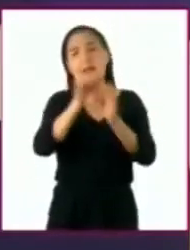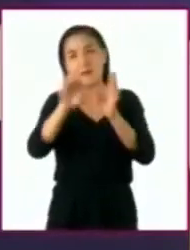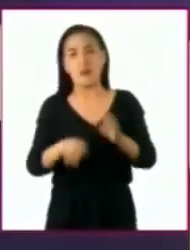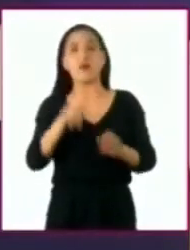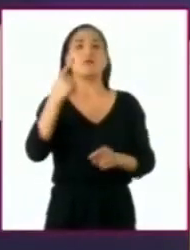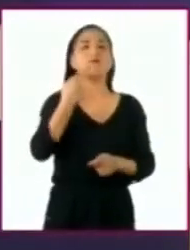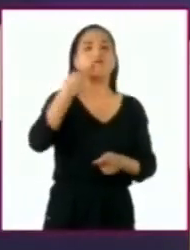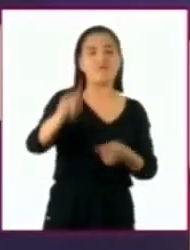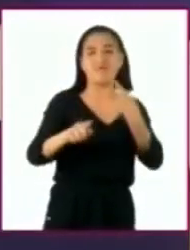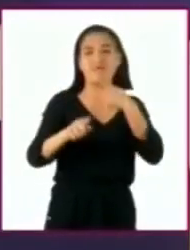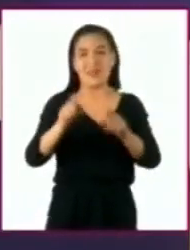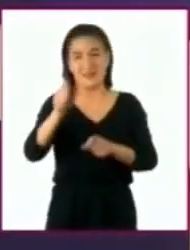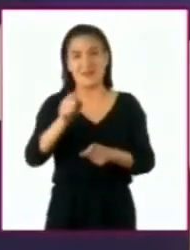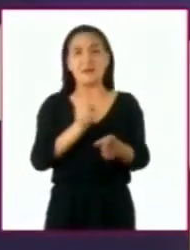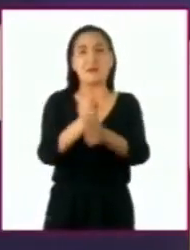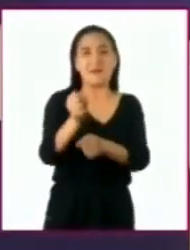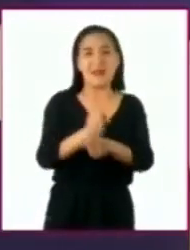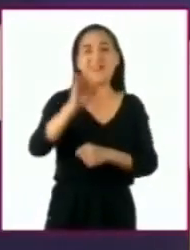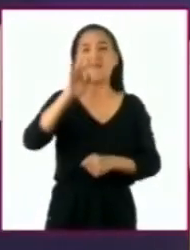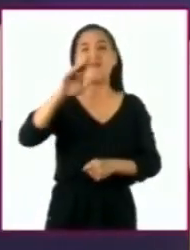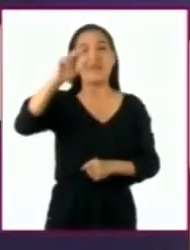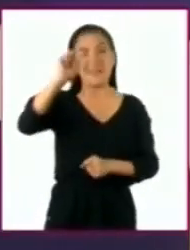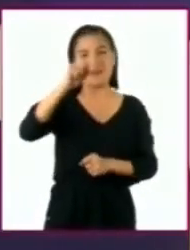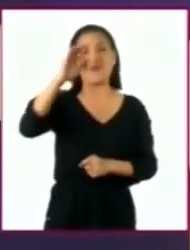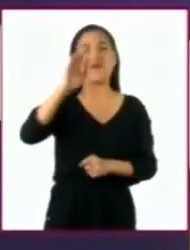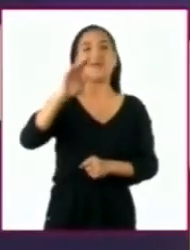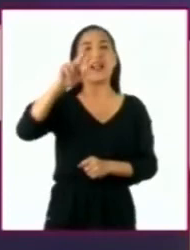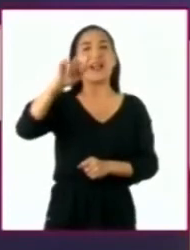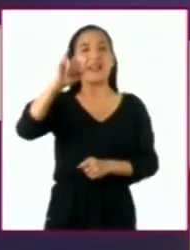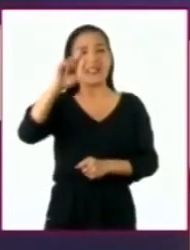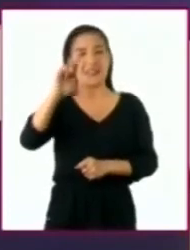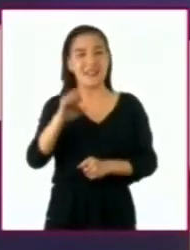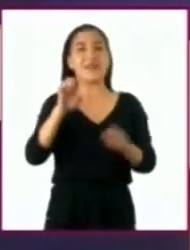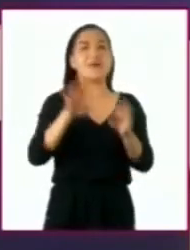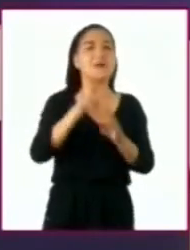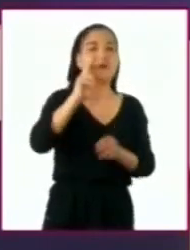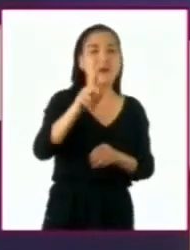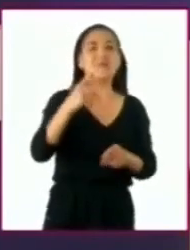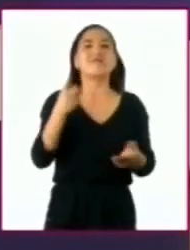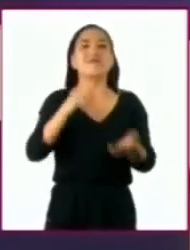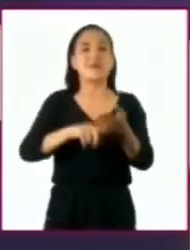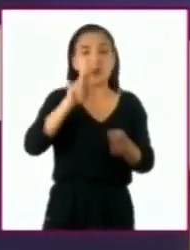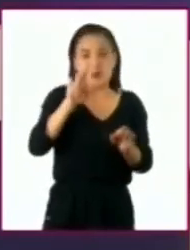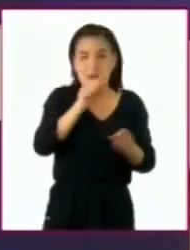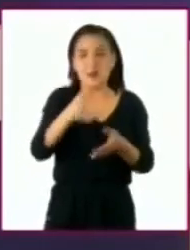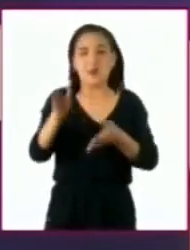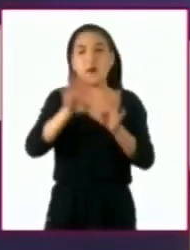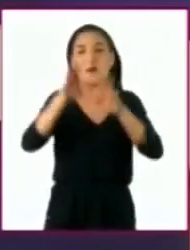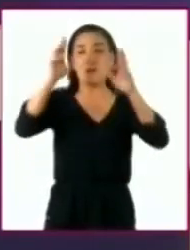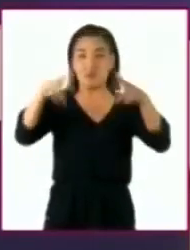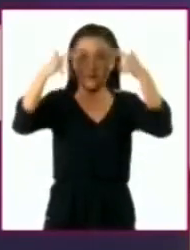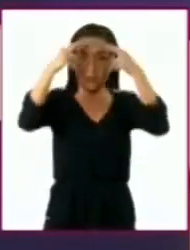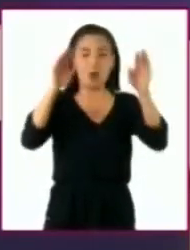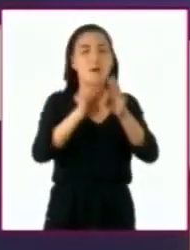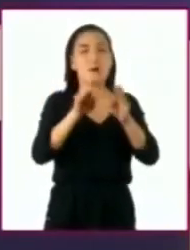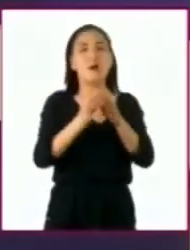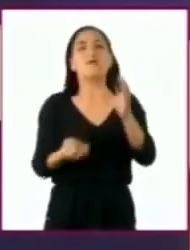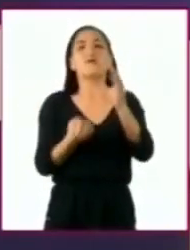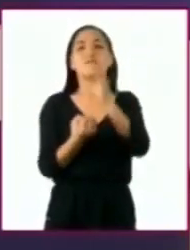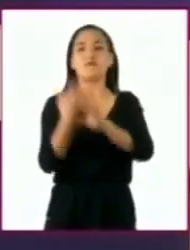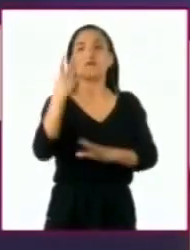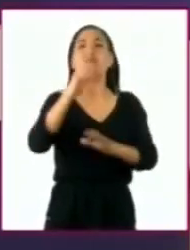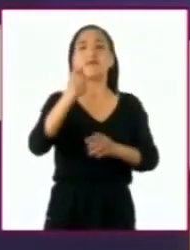como la del fraile Toribio de Paredes o Benavente, contribuyeron a que la corona emitiera las nuevas leyes en Nueva